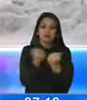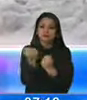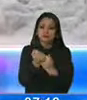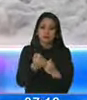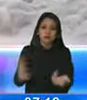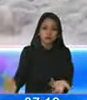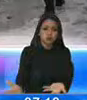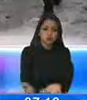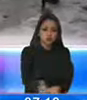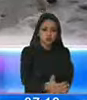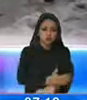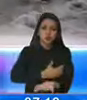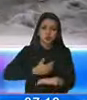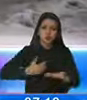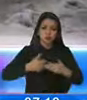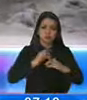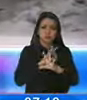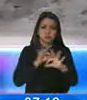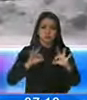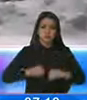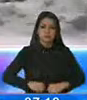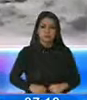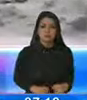el elemento helado.